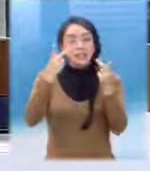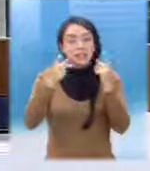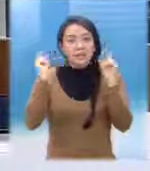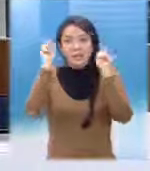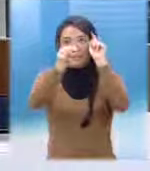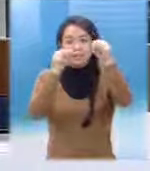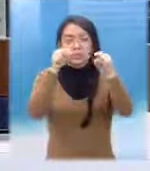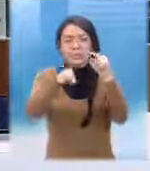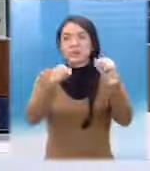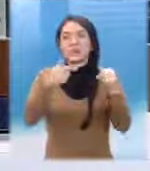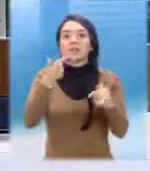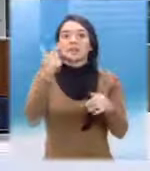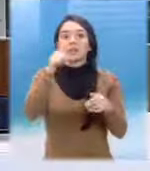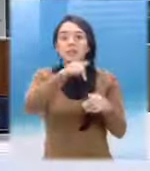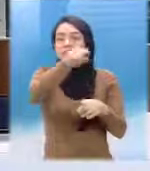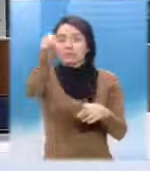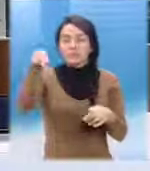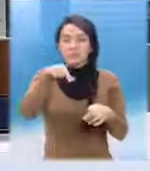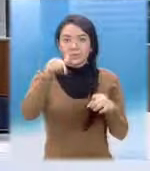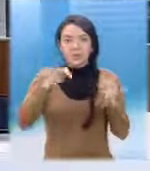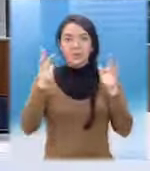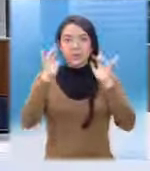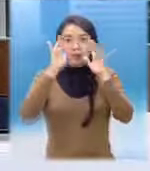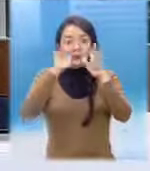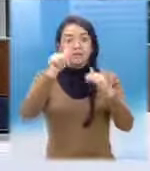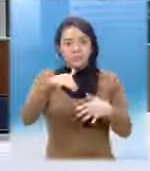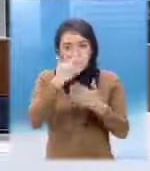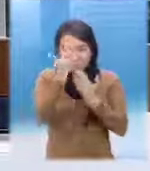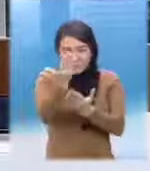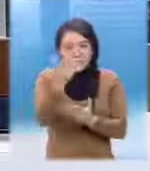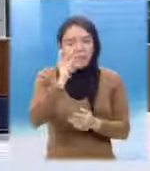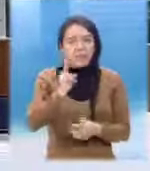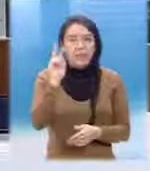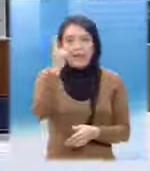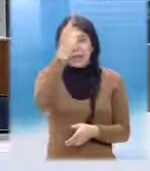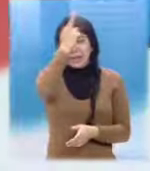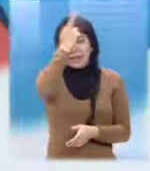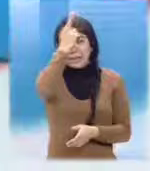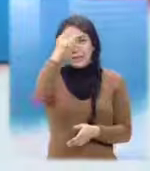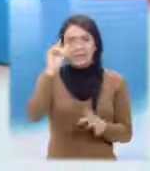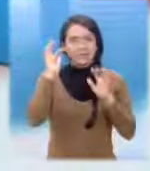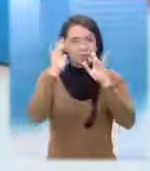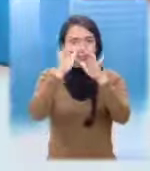aplausos de los vecinos, quienes salen a las calles para rendirles homenaje.